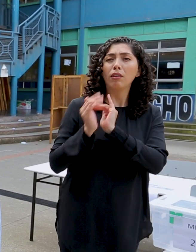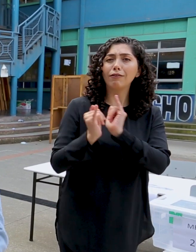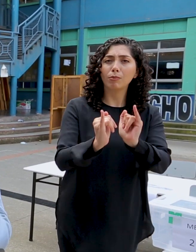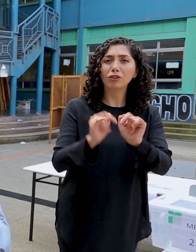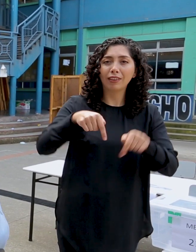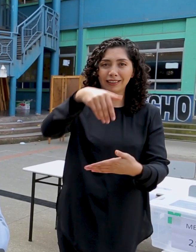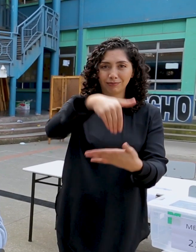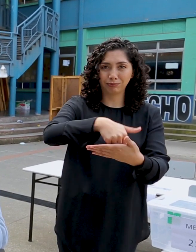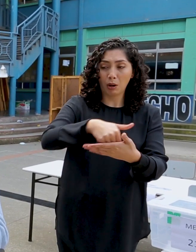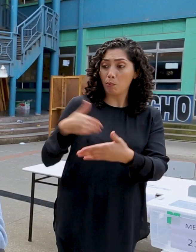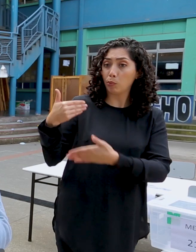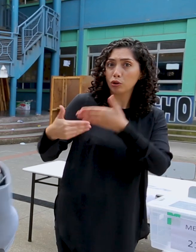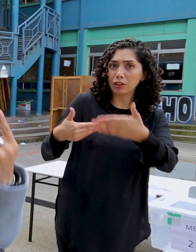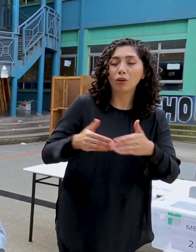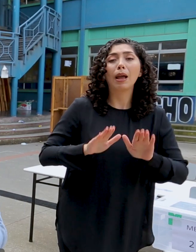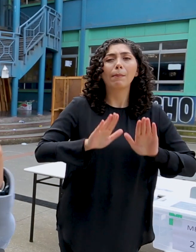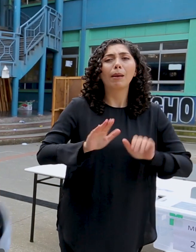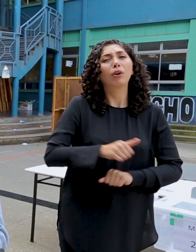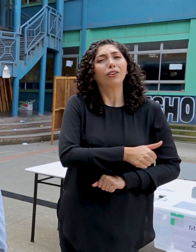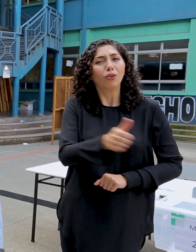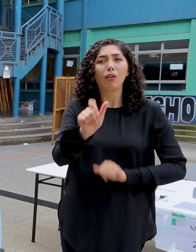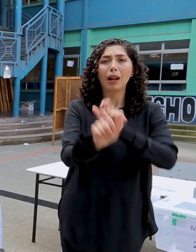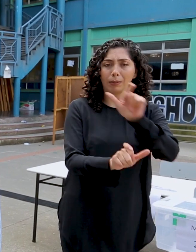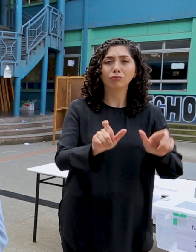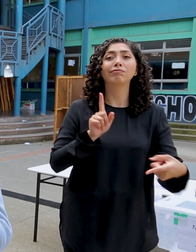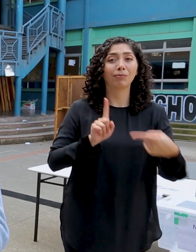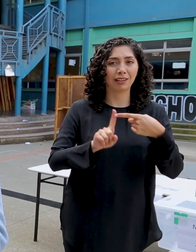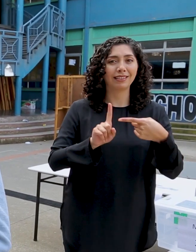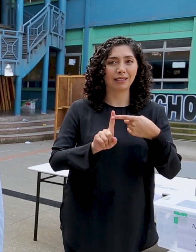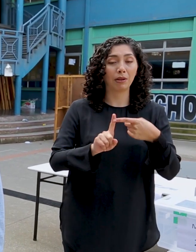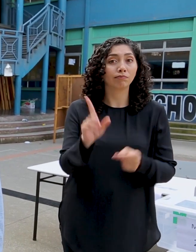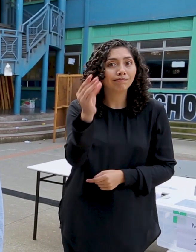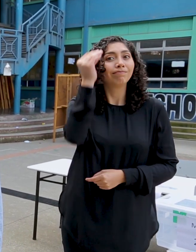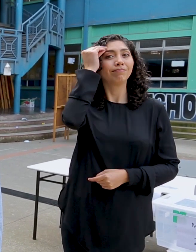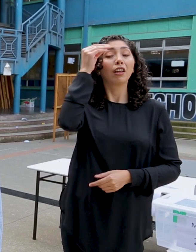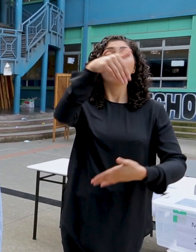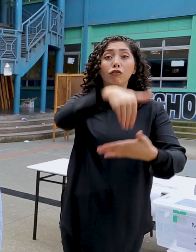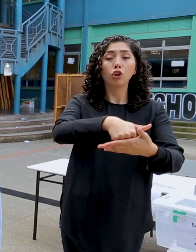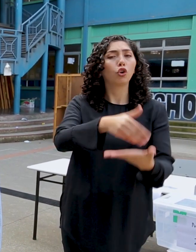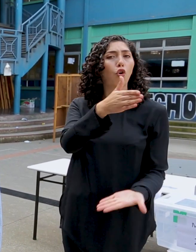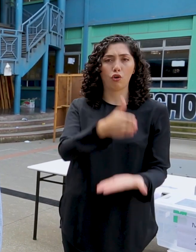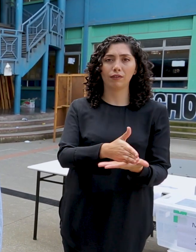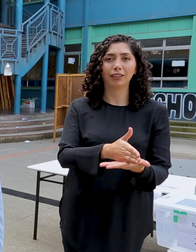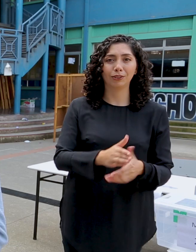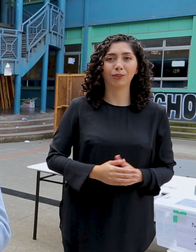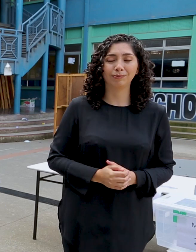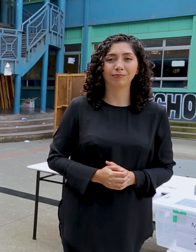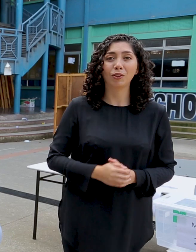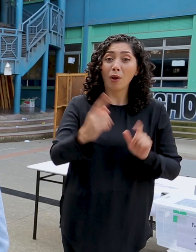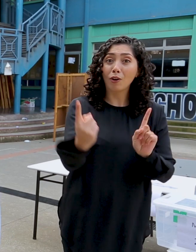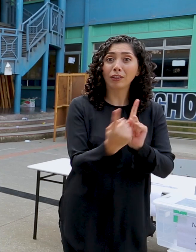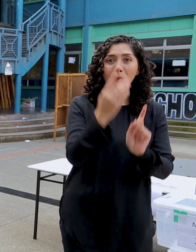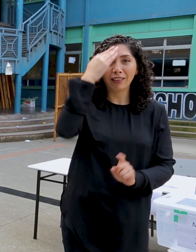elecciones, proceso del cual esperamos que todos y todas seamos parte, pues no hay que olvidar que el voto es obligatorio. Nos